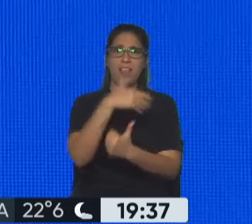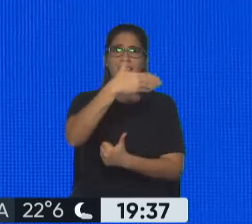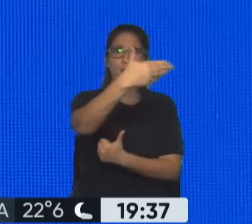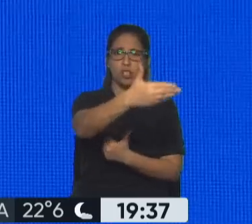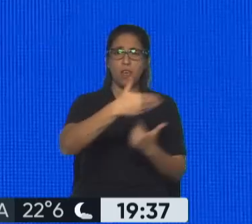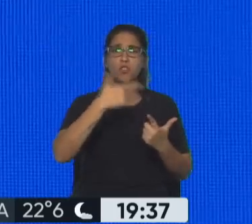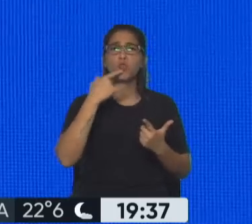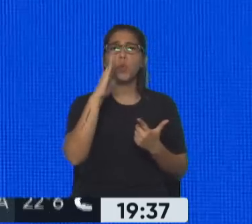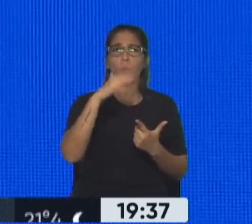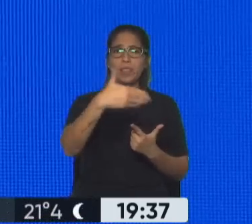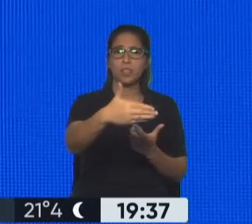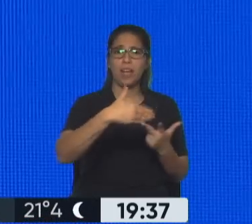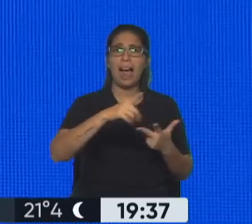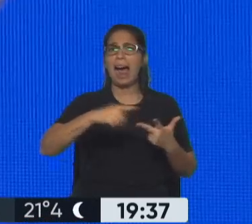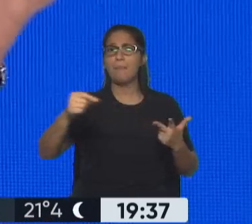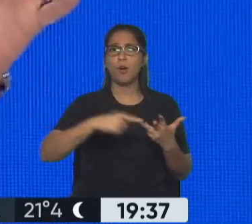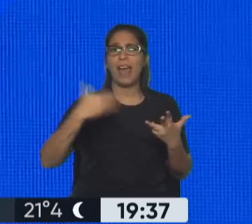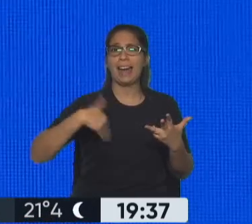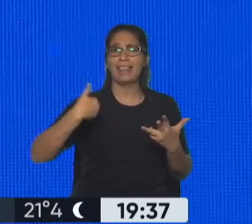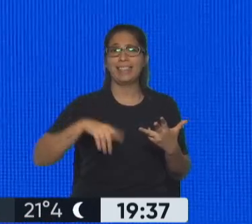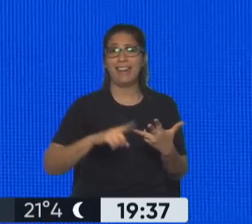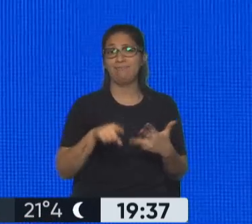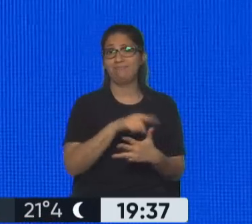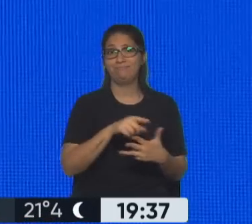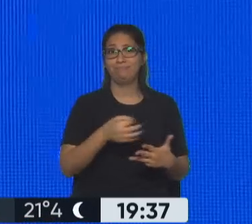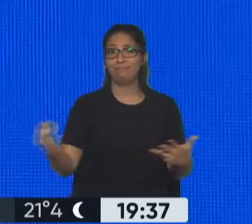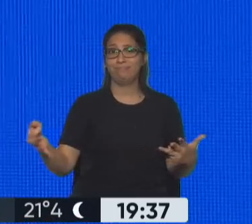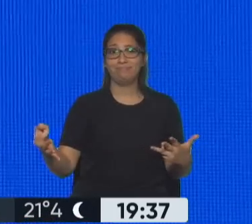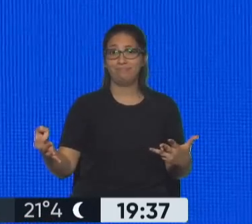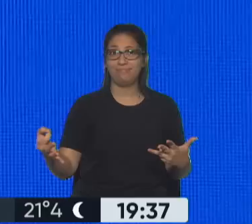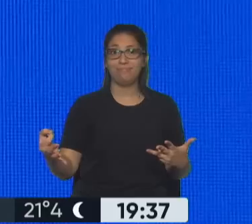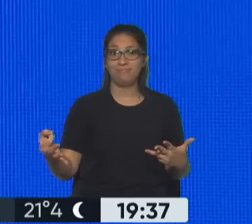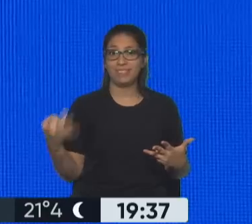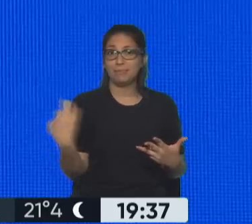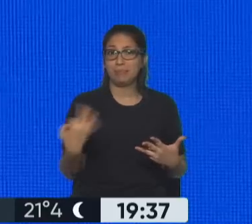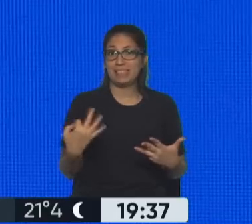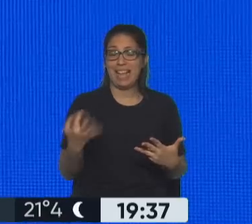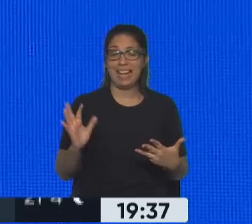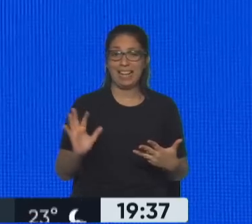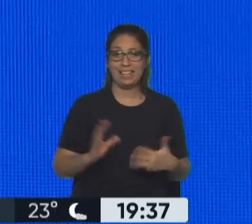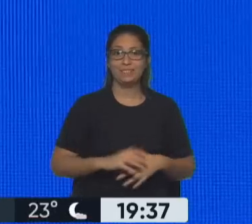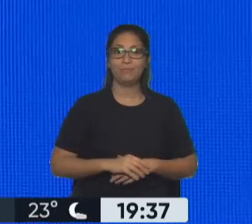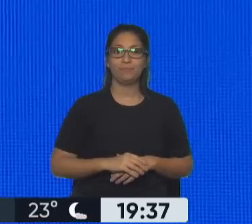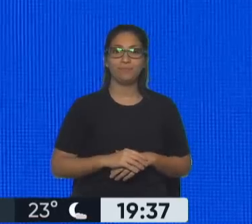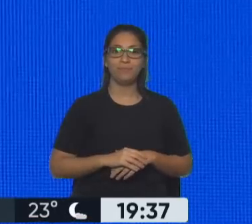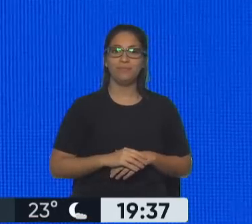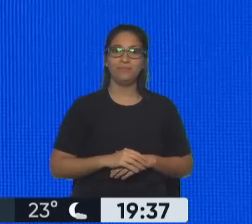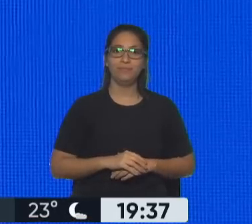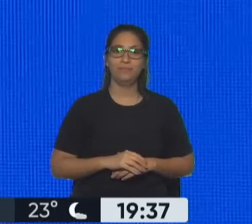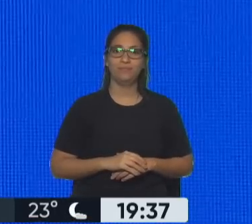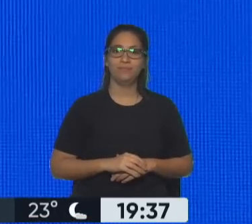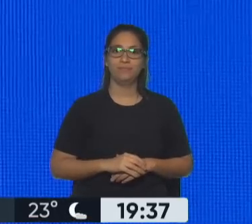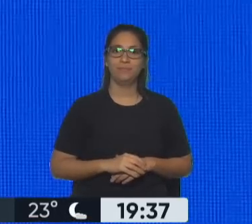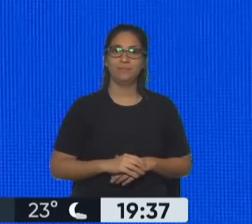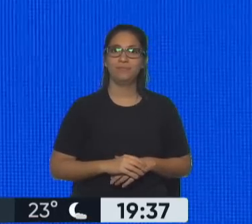desarrollados, subdesarrollados, Japón y Argentina. Esto es así, es así. Entonces,